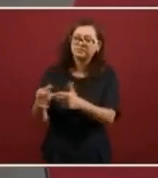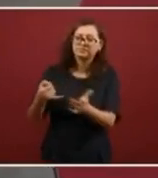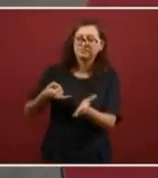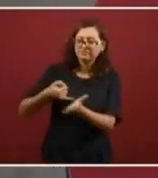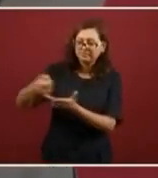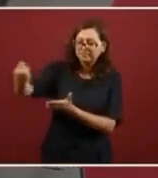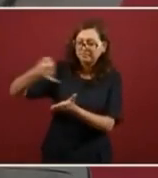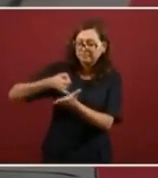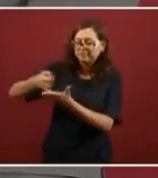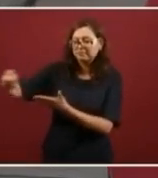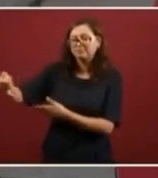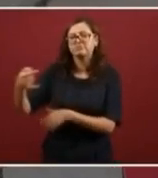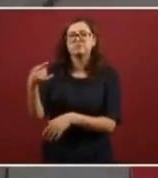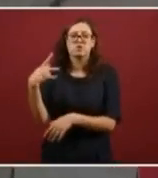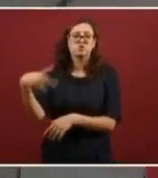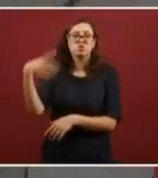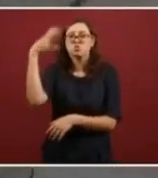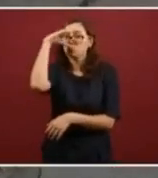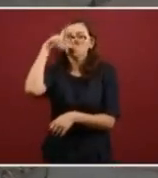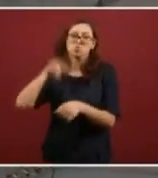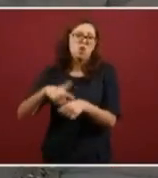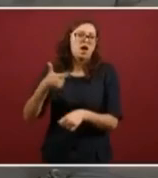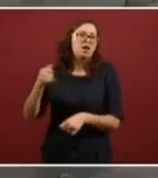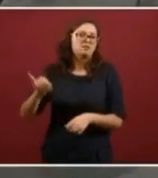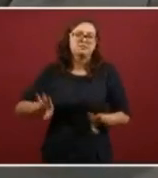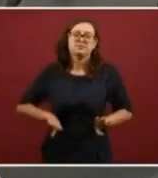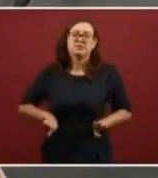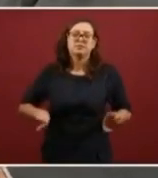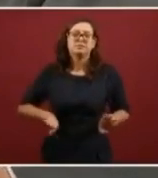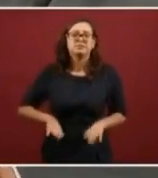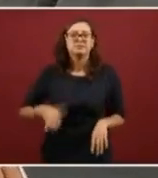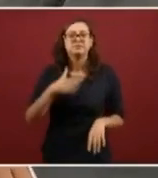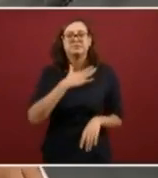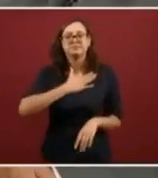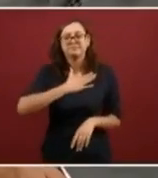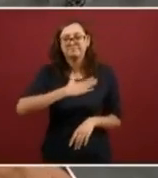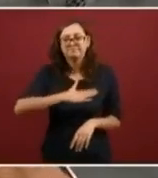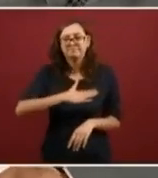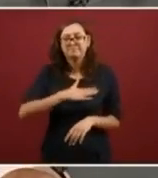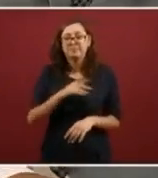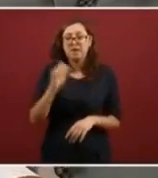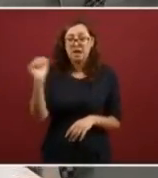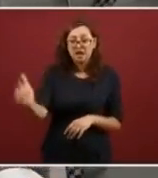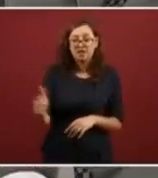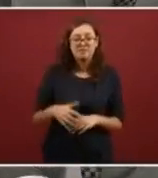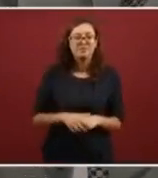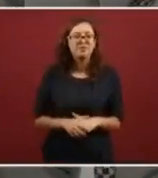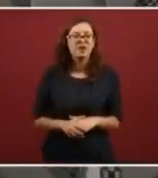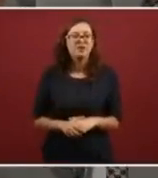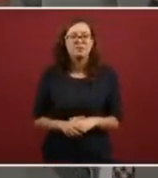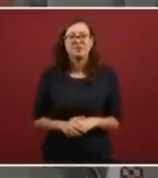se sigue sembrando por la cultura. Entonces, por eso es un asunto de justicia. Ahí querías comentar algo.